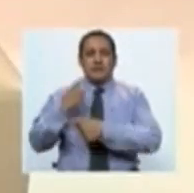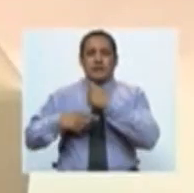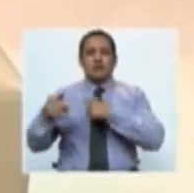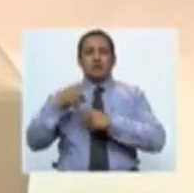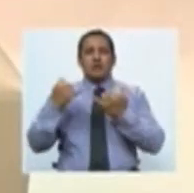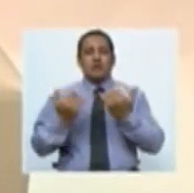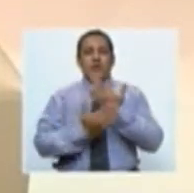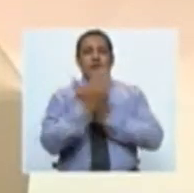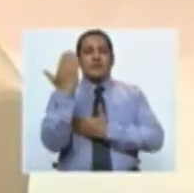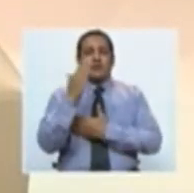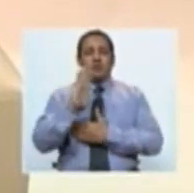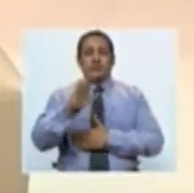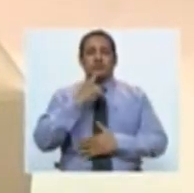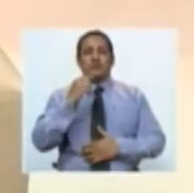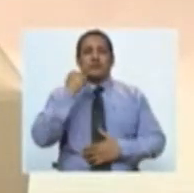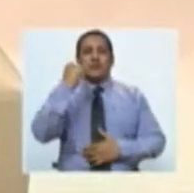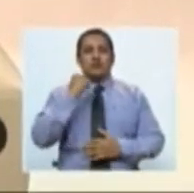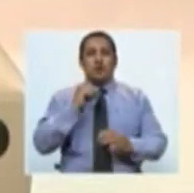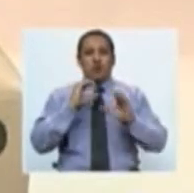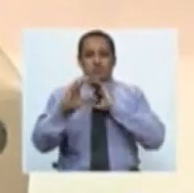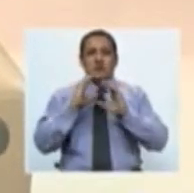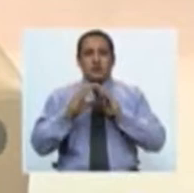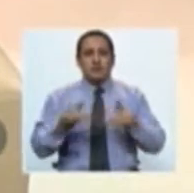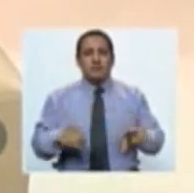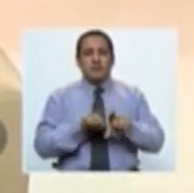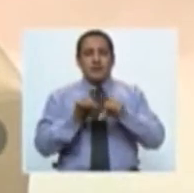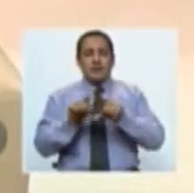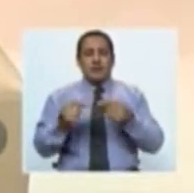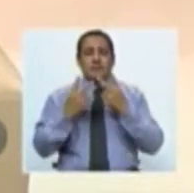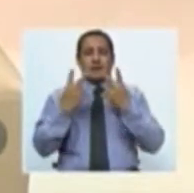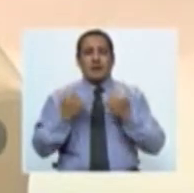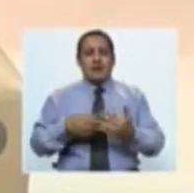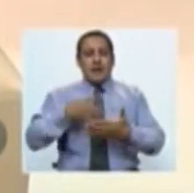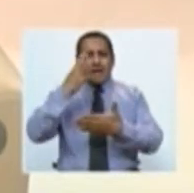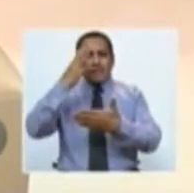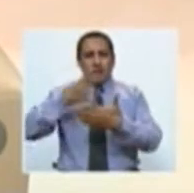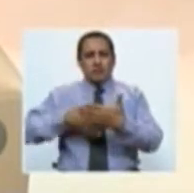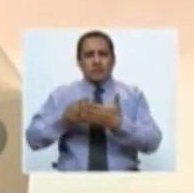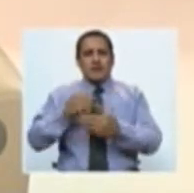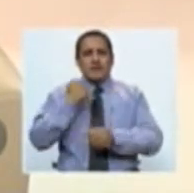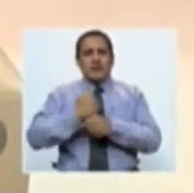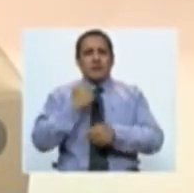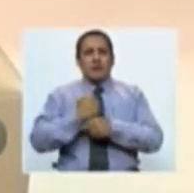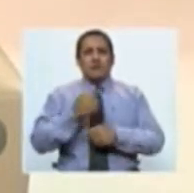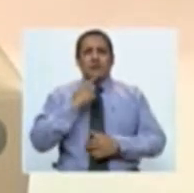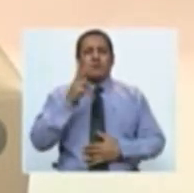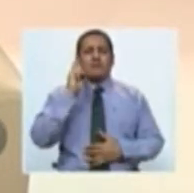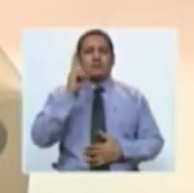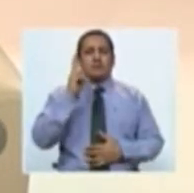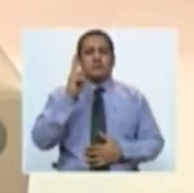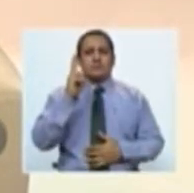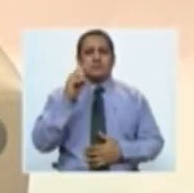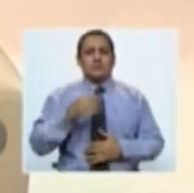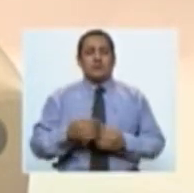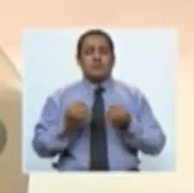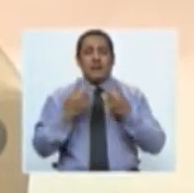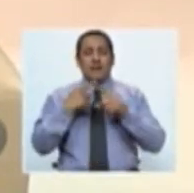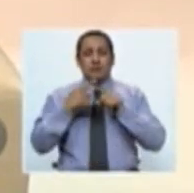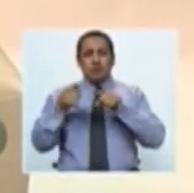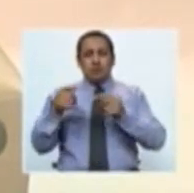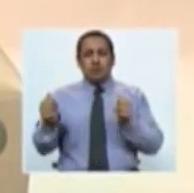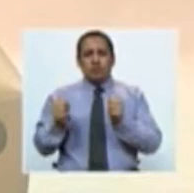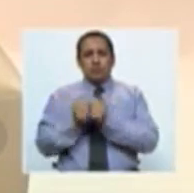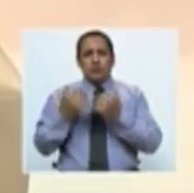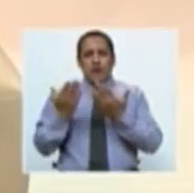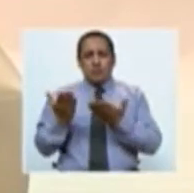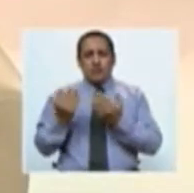Estamos ya de regreso esta mañana en Tus Derechos, conversando acerca de la evaluación del desempeño de los maestros. Para